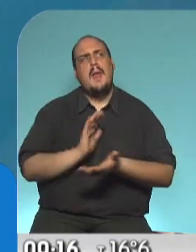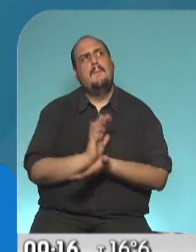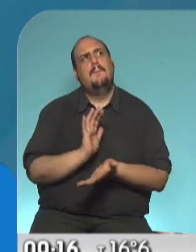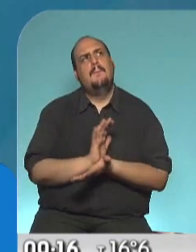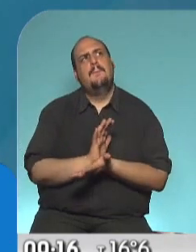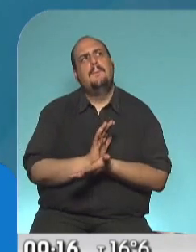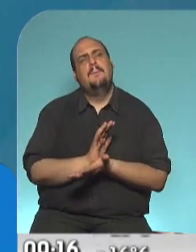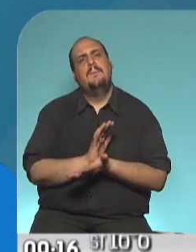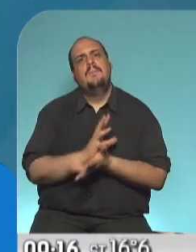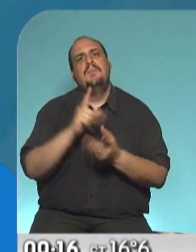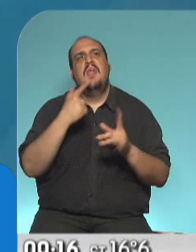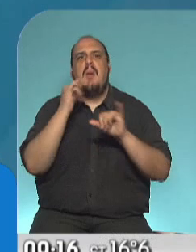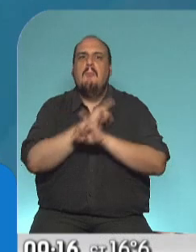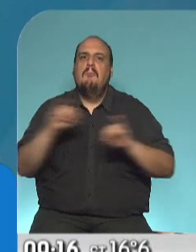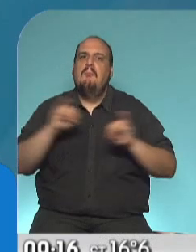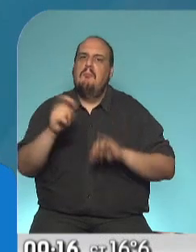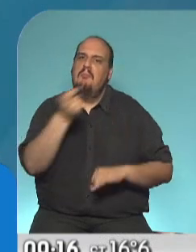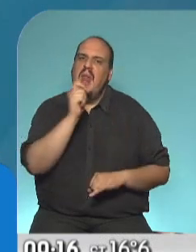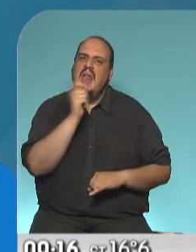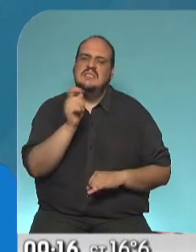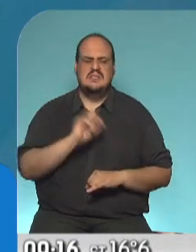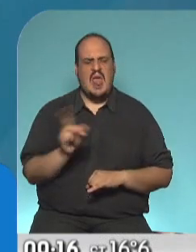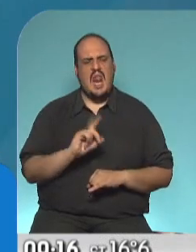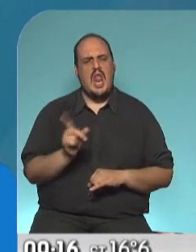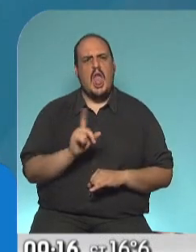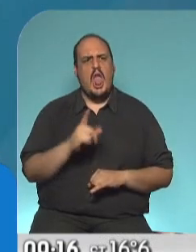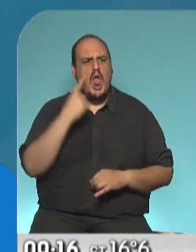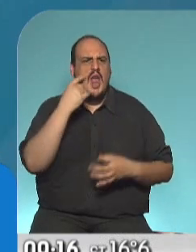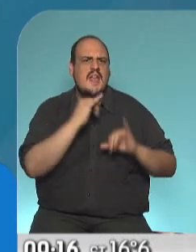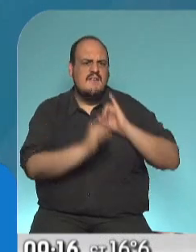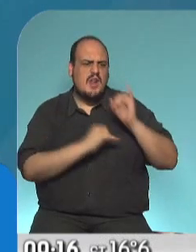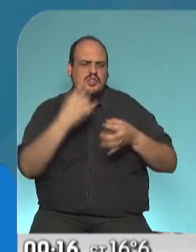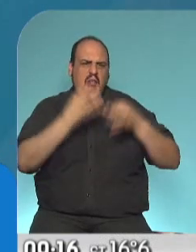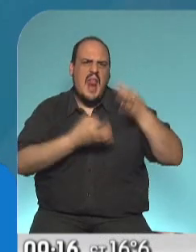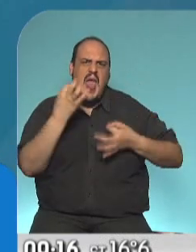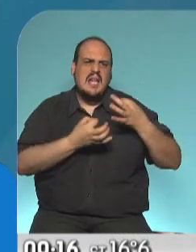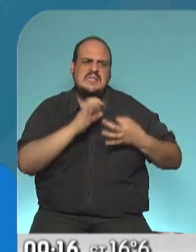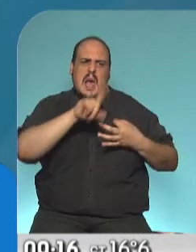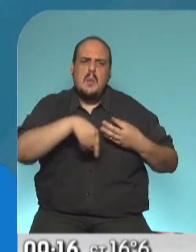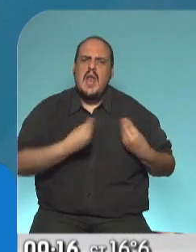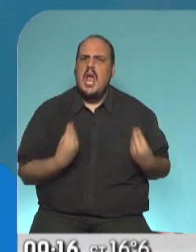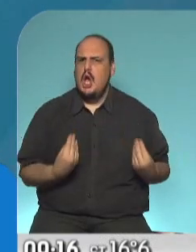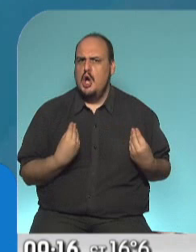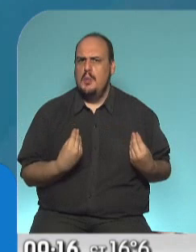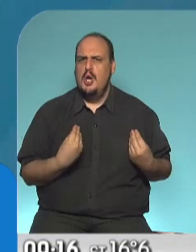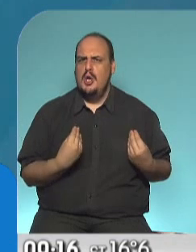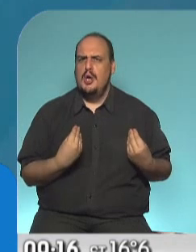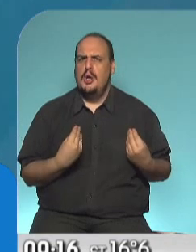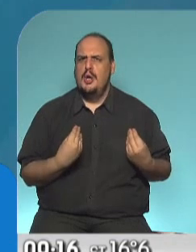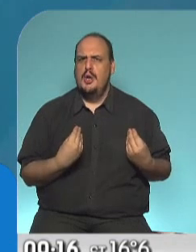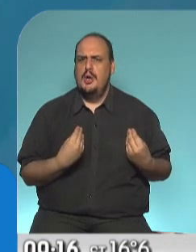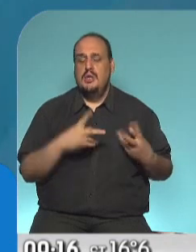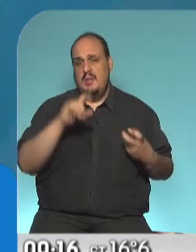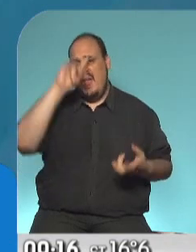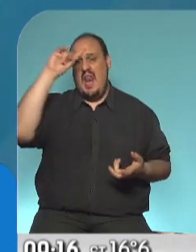supuesto en base a las partes de prensa o lo que son en las partes de prensa sino que la información se analiza se analiza desde